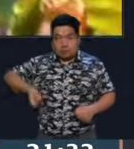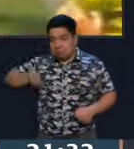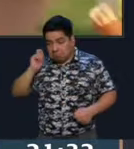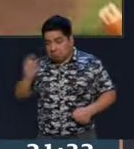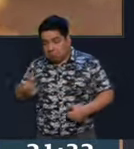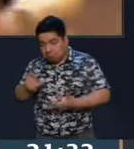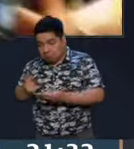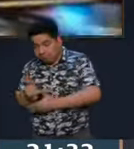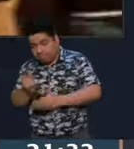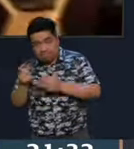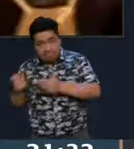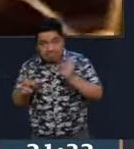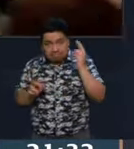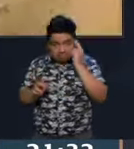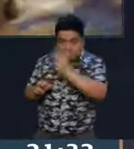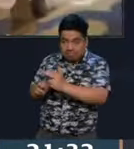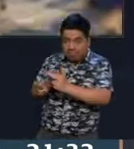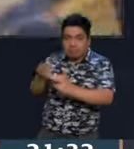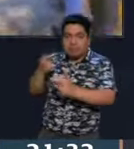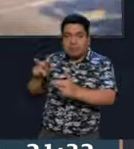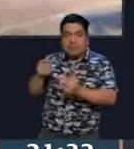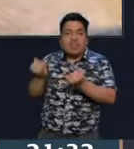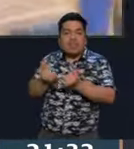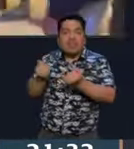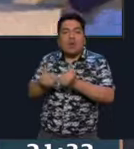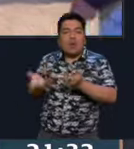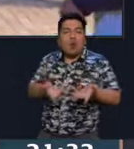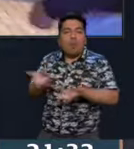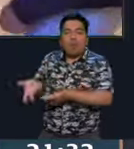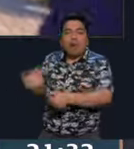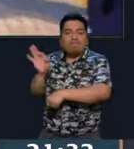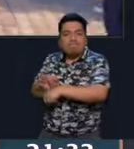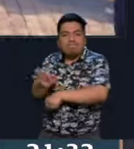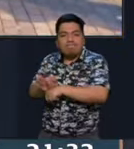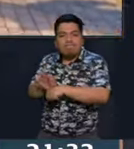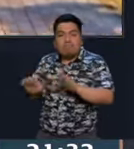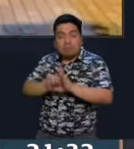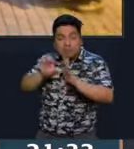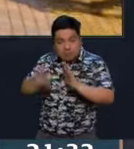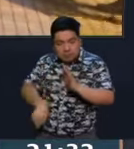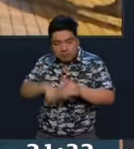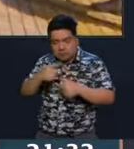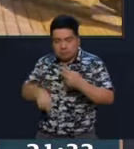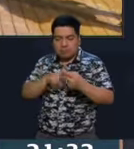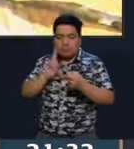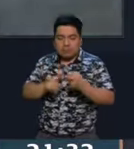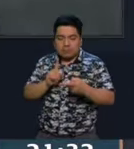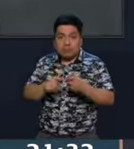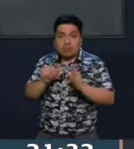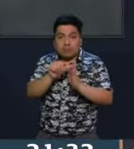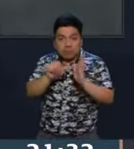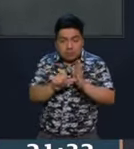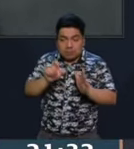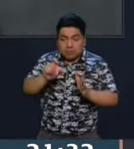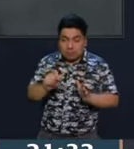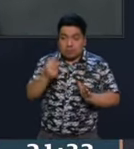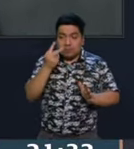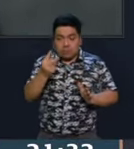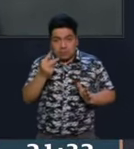reconocer la figura del asilo político en caso de que el Estado asilante lo haya otorgado, pero además otorgar